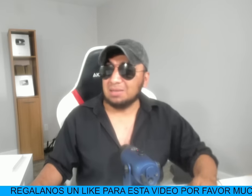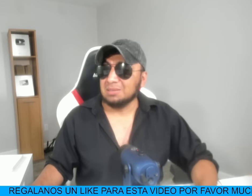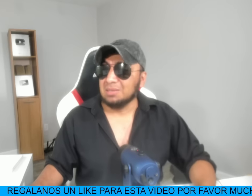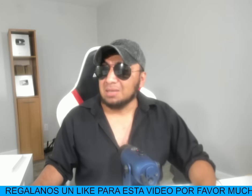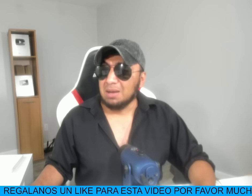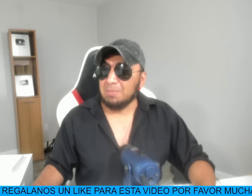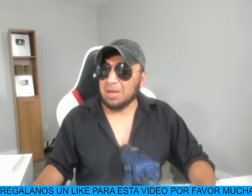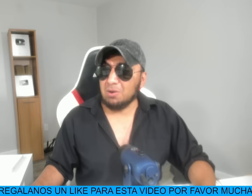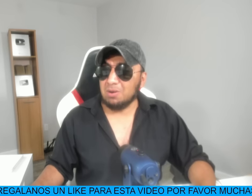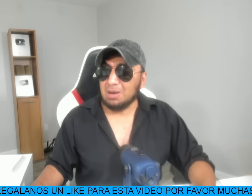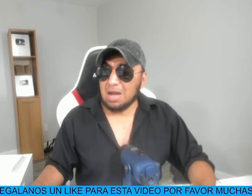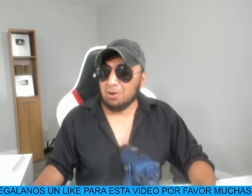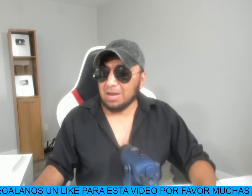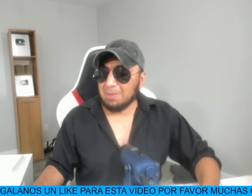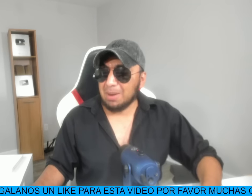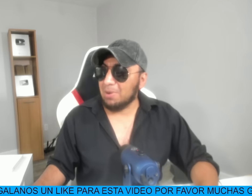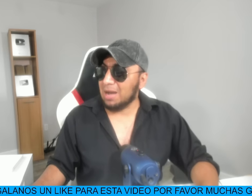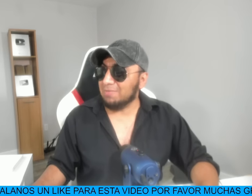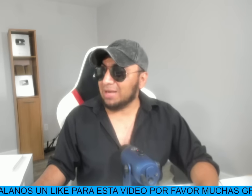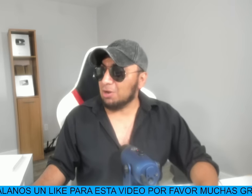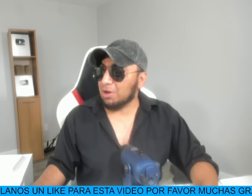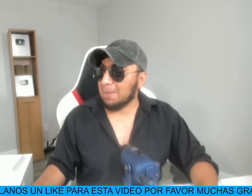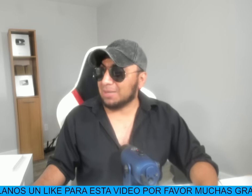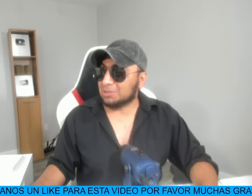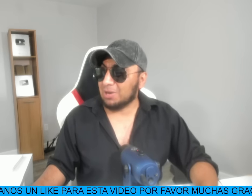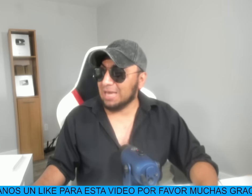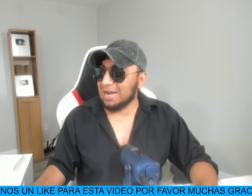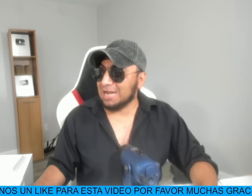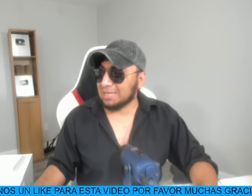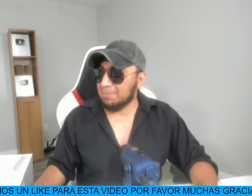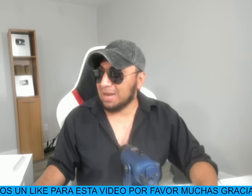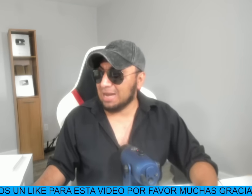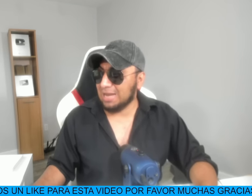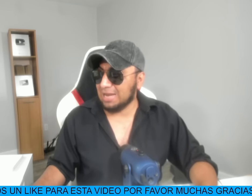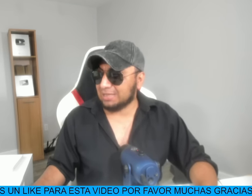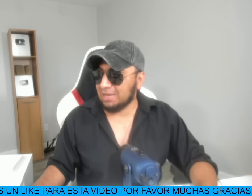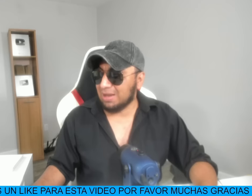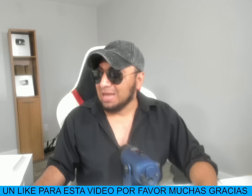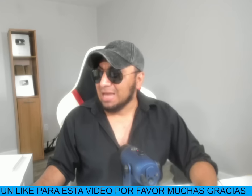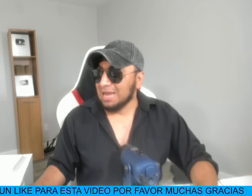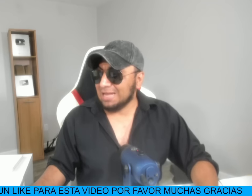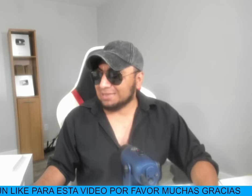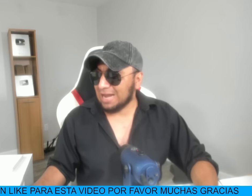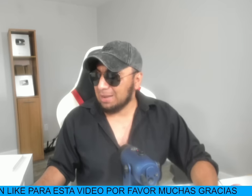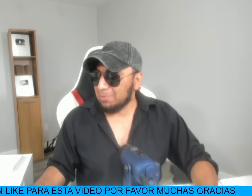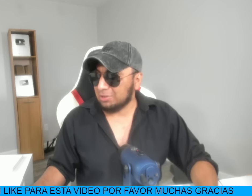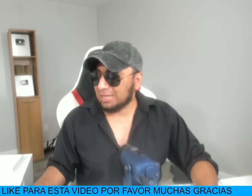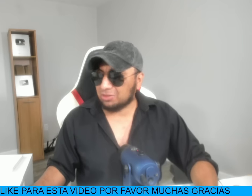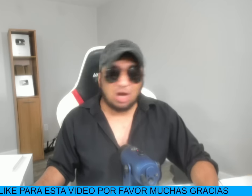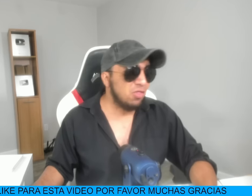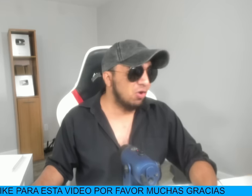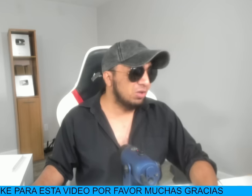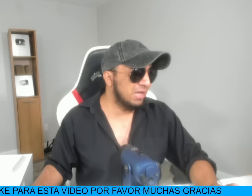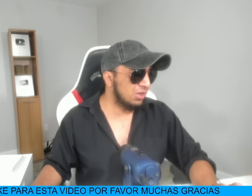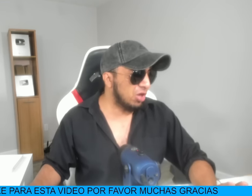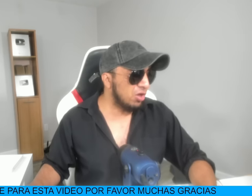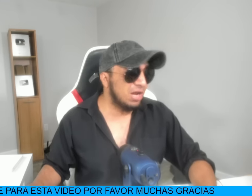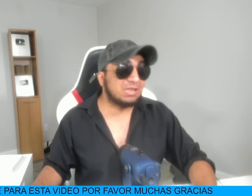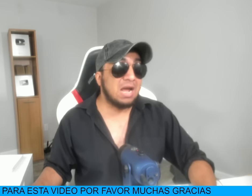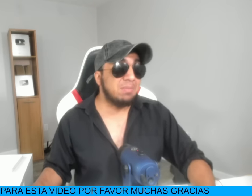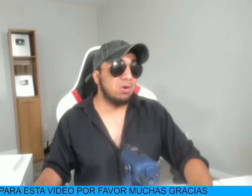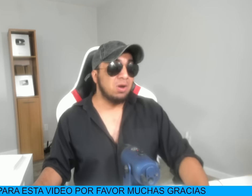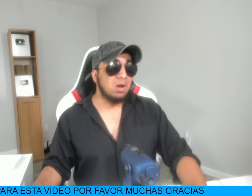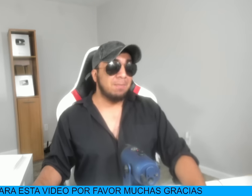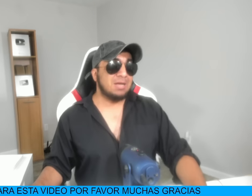vieja. Bueno, ahora vamos a ver lo que pasó ayer en la Asamblea Legislativa. Le traemos de todo